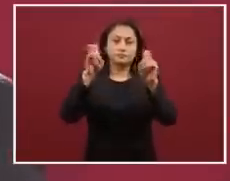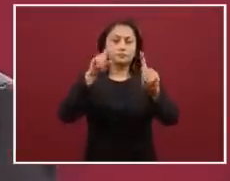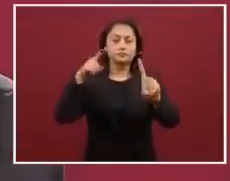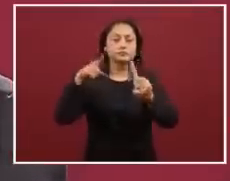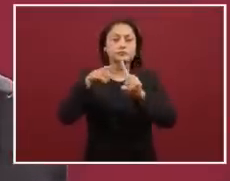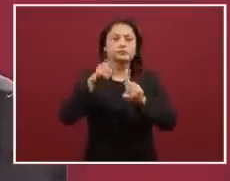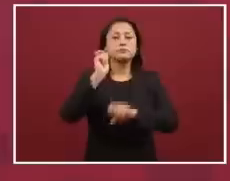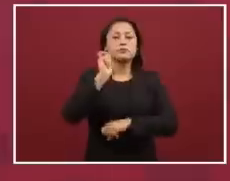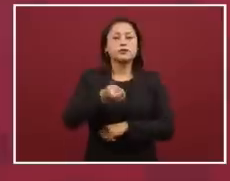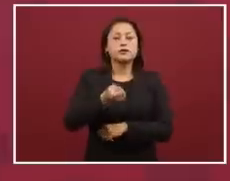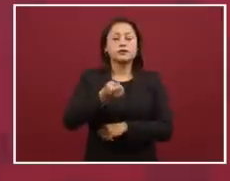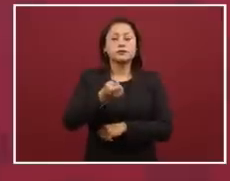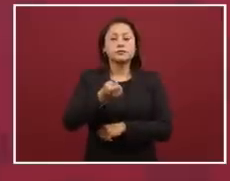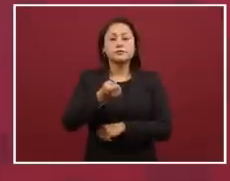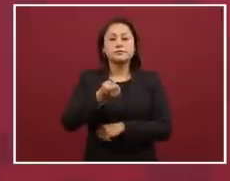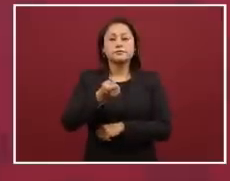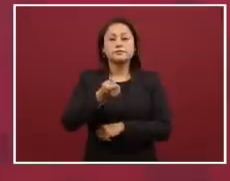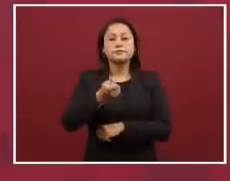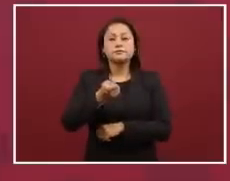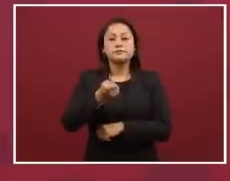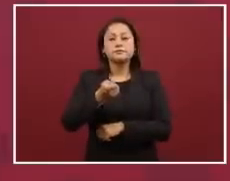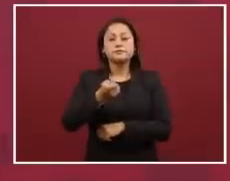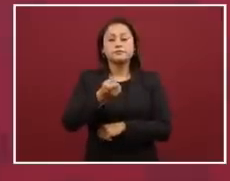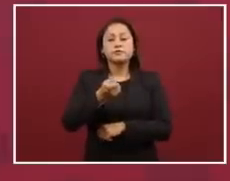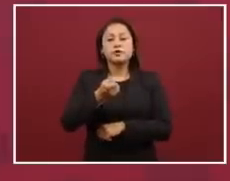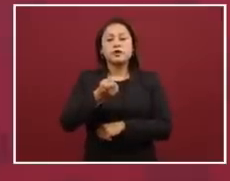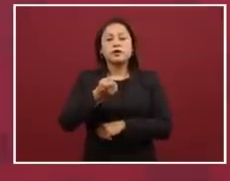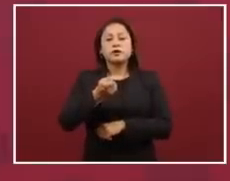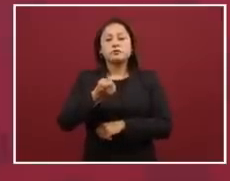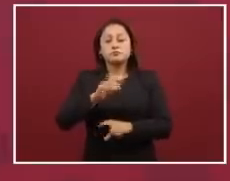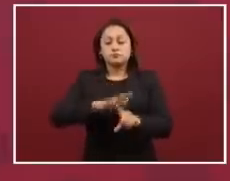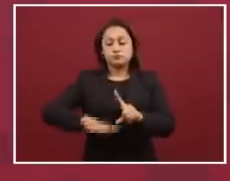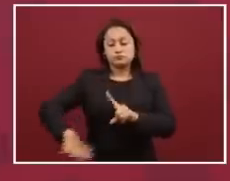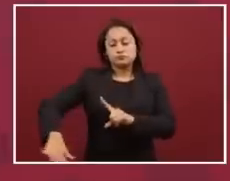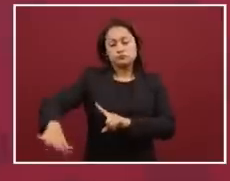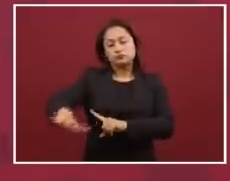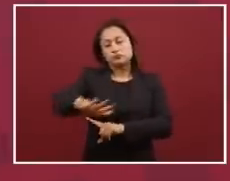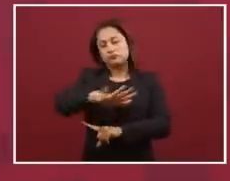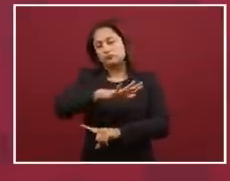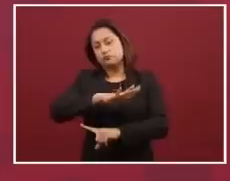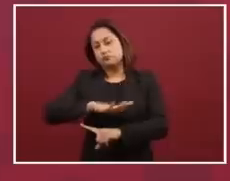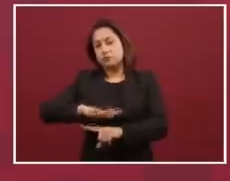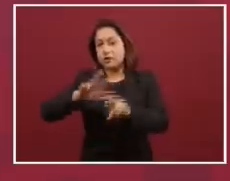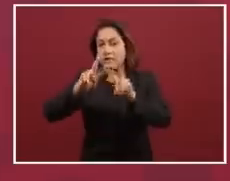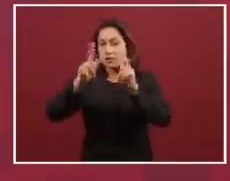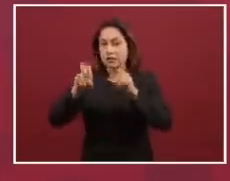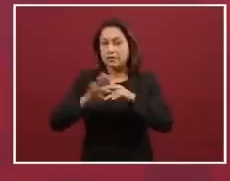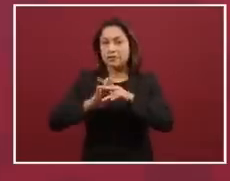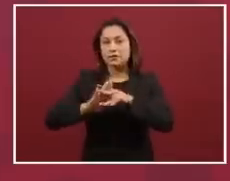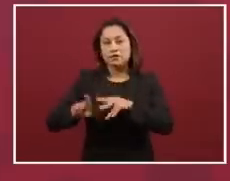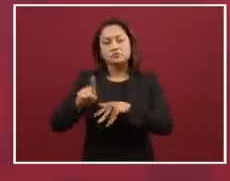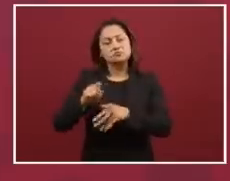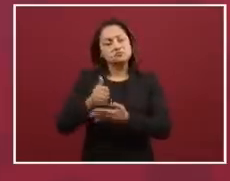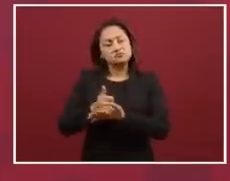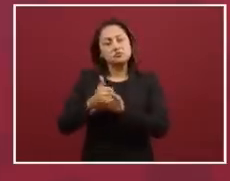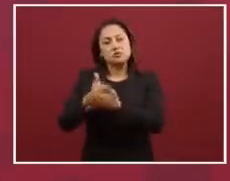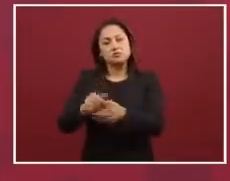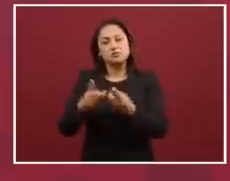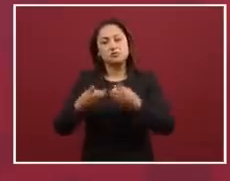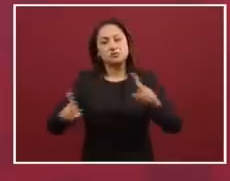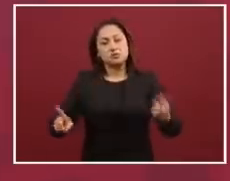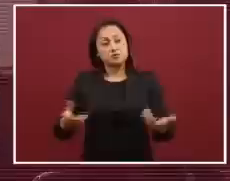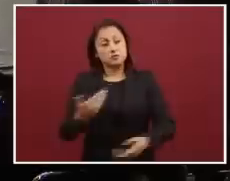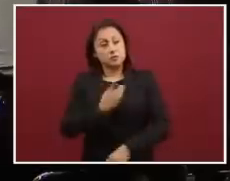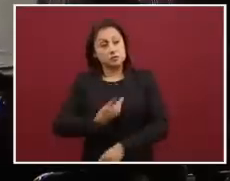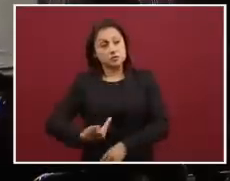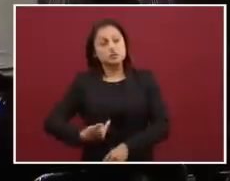exista también un desarrollo económico alrededor de la migración. Presidente, cuente con nosotros. Buenos